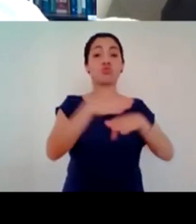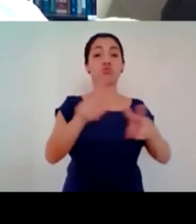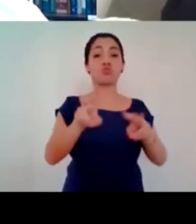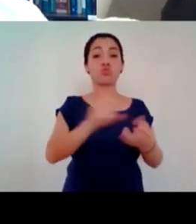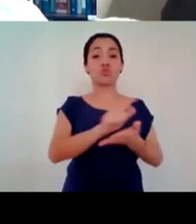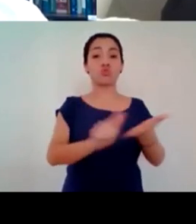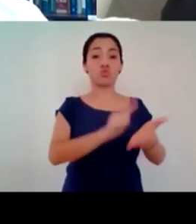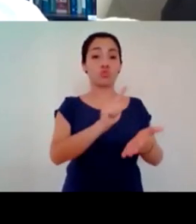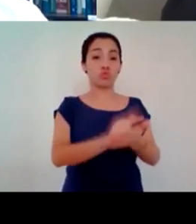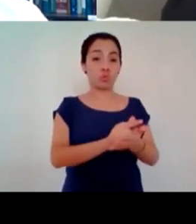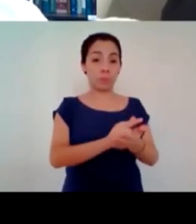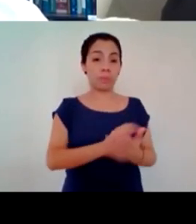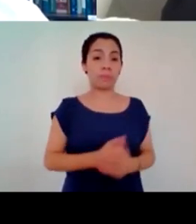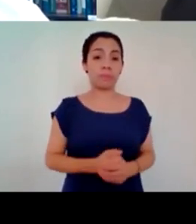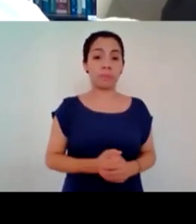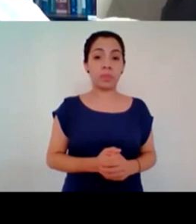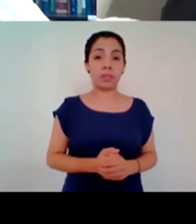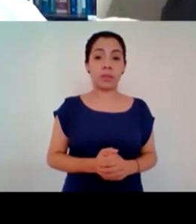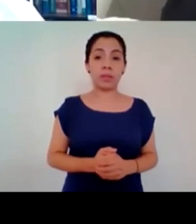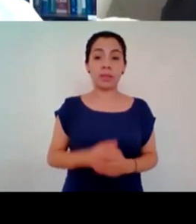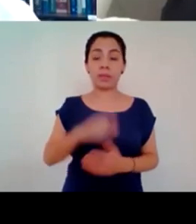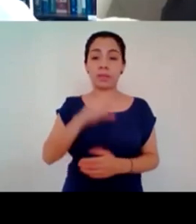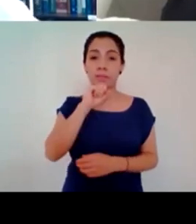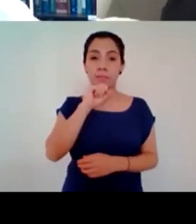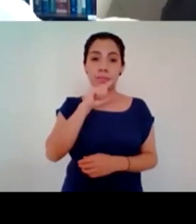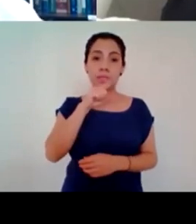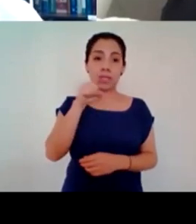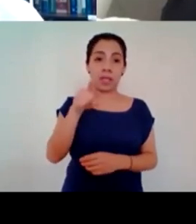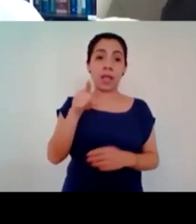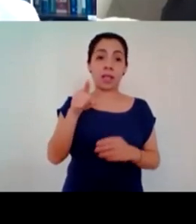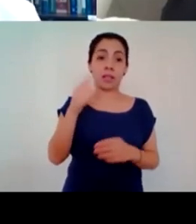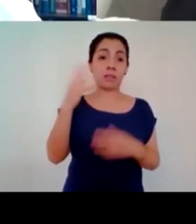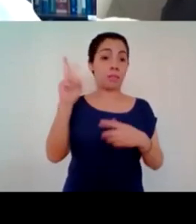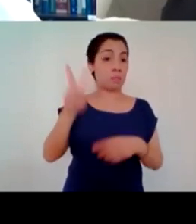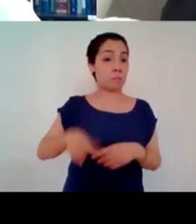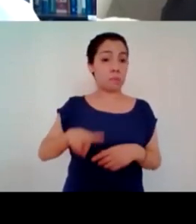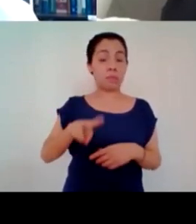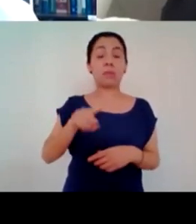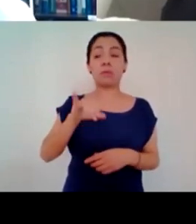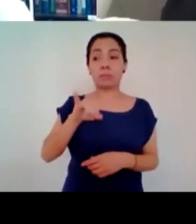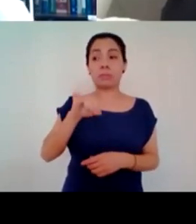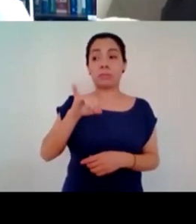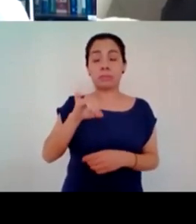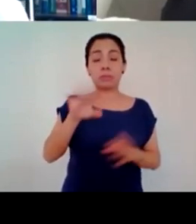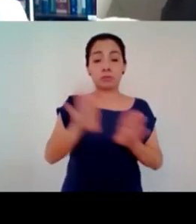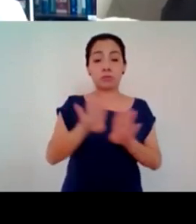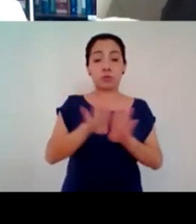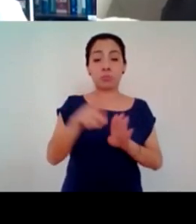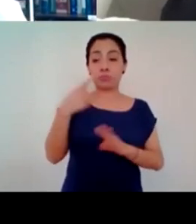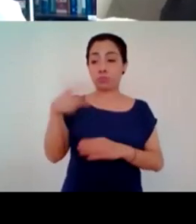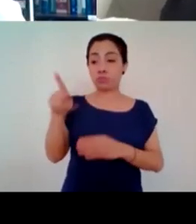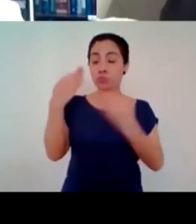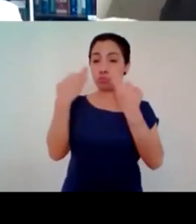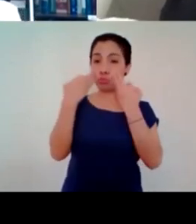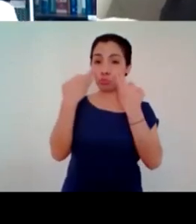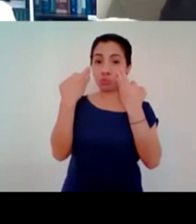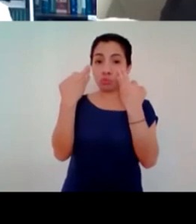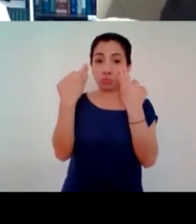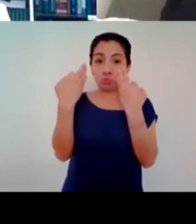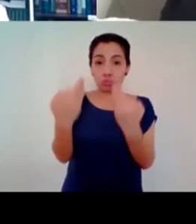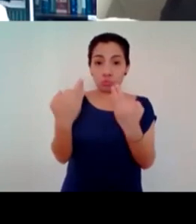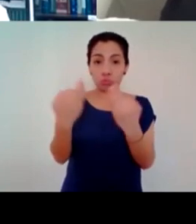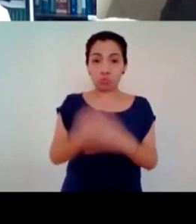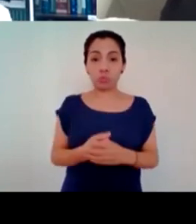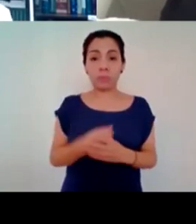a Saskia quiero mandarle un saludo y decirle que sí, ha sido muy ensorbecedor el testimonio que nos ha brindado y los